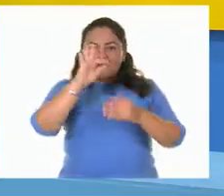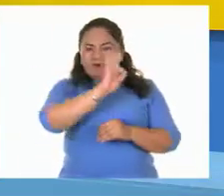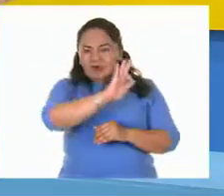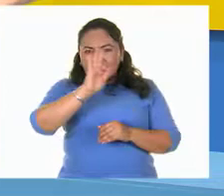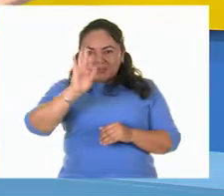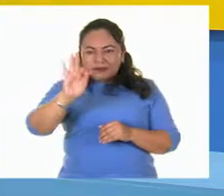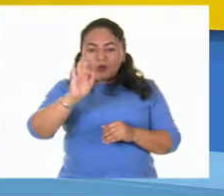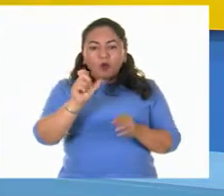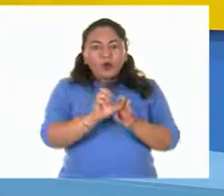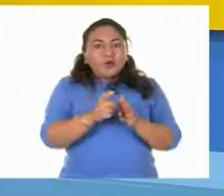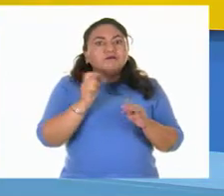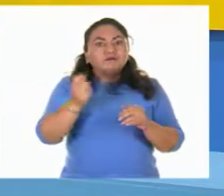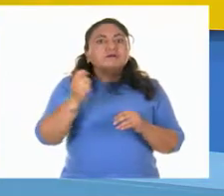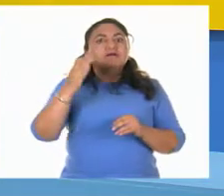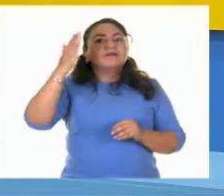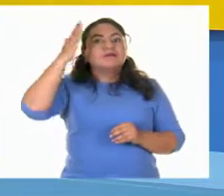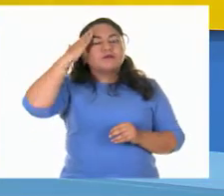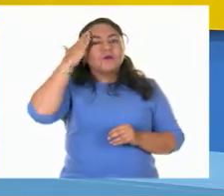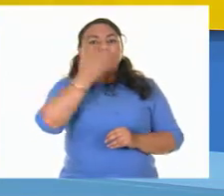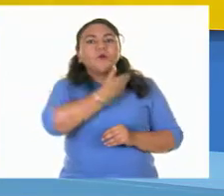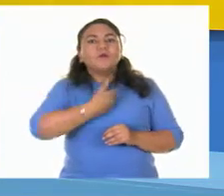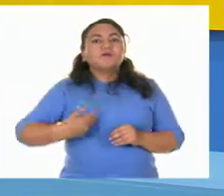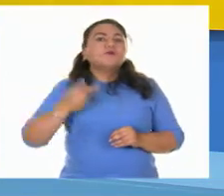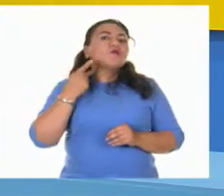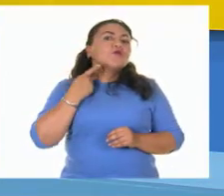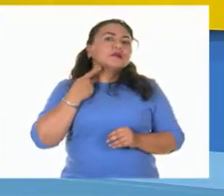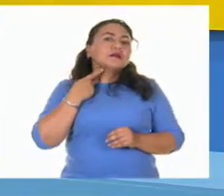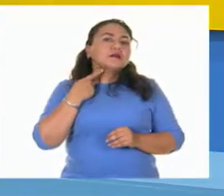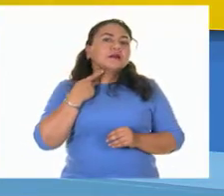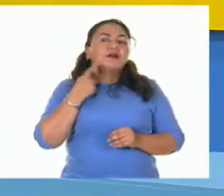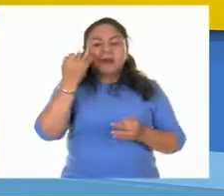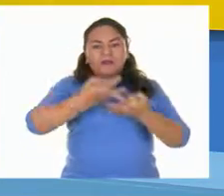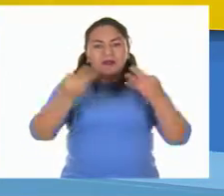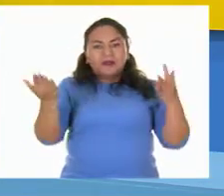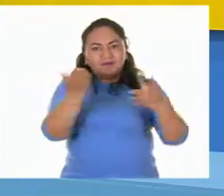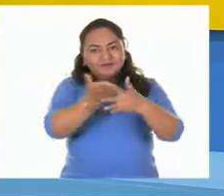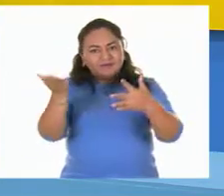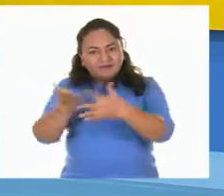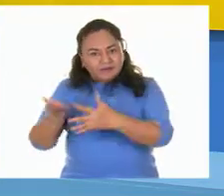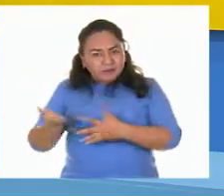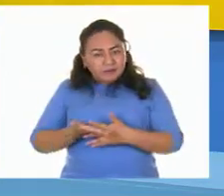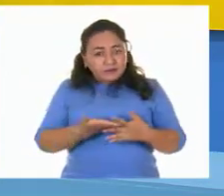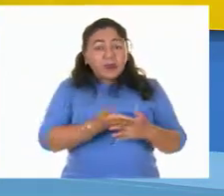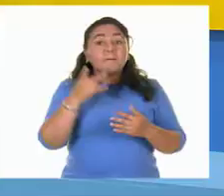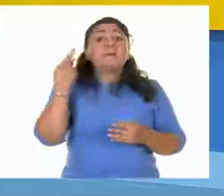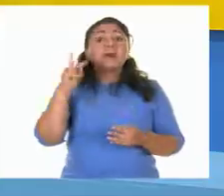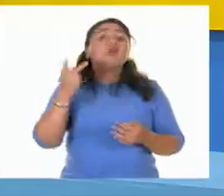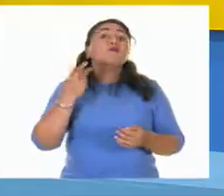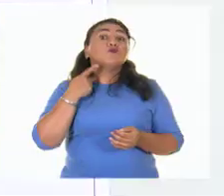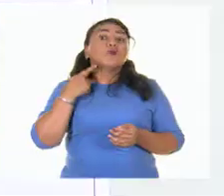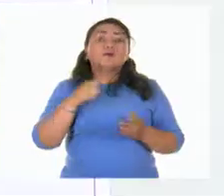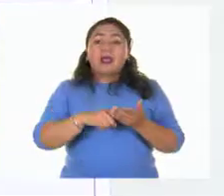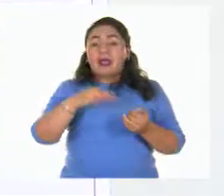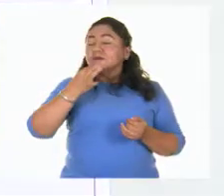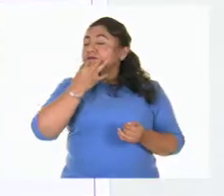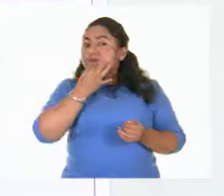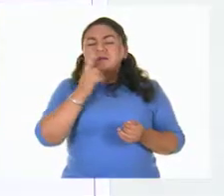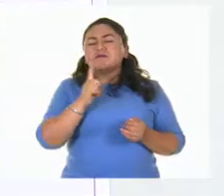de auge de la política de reparto agrario. Pero hay que tomar en cuenta que fue una política pública de larga